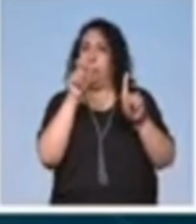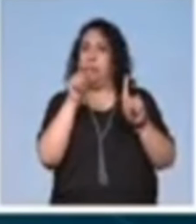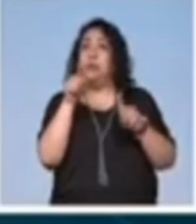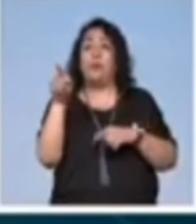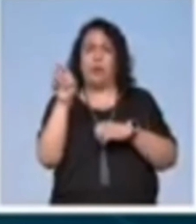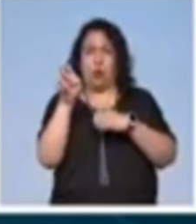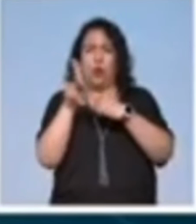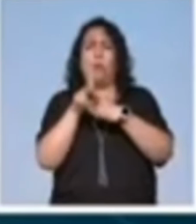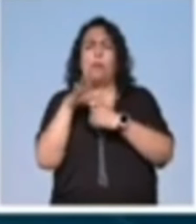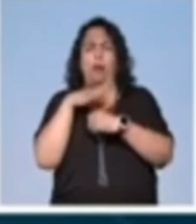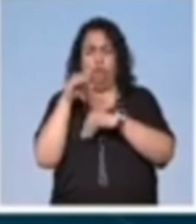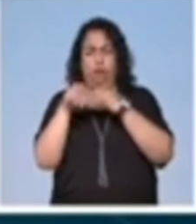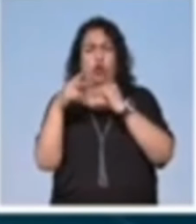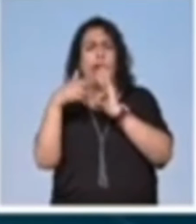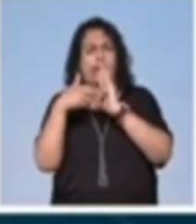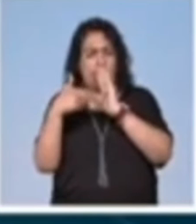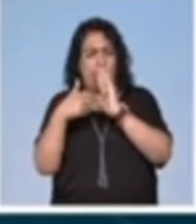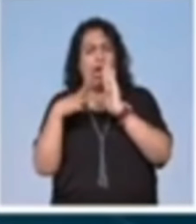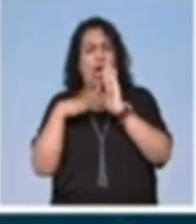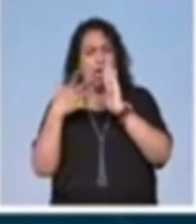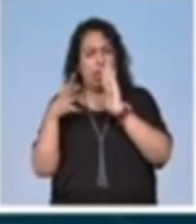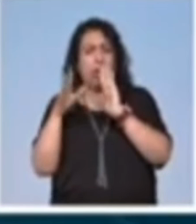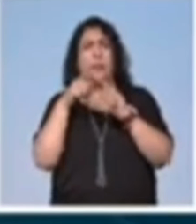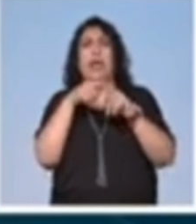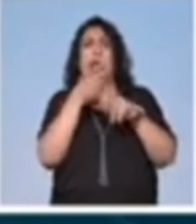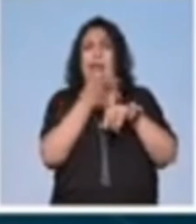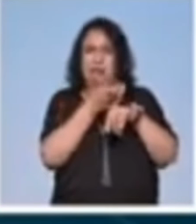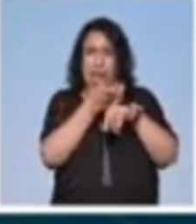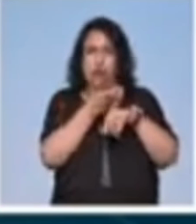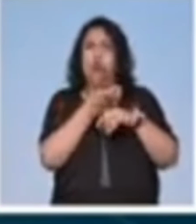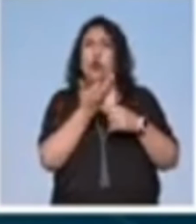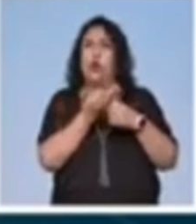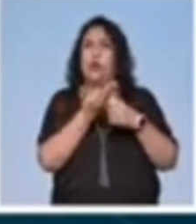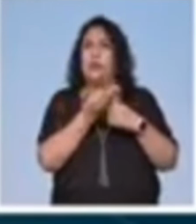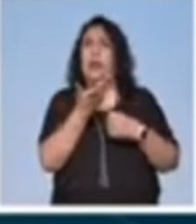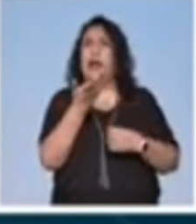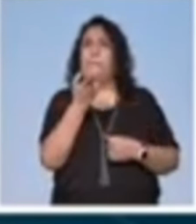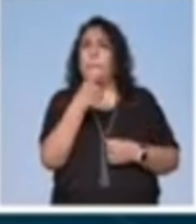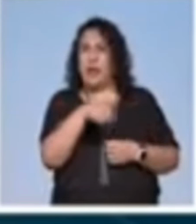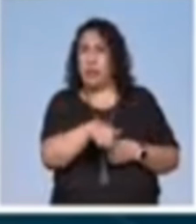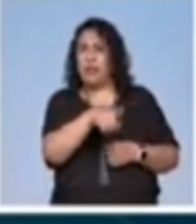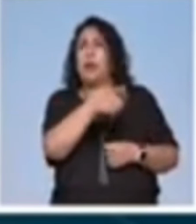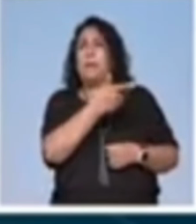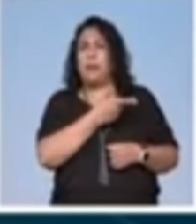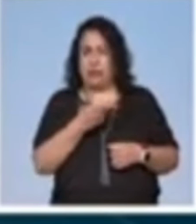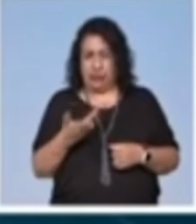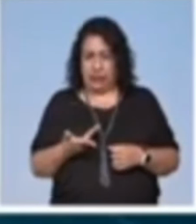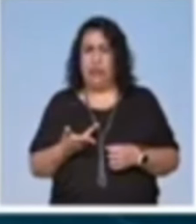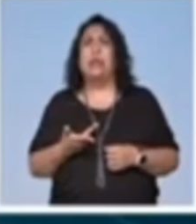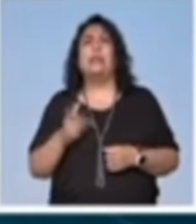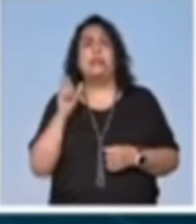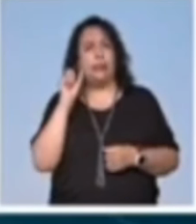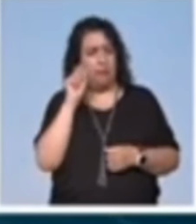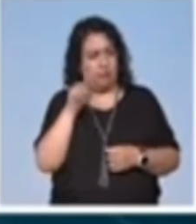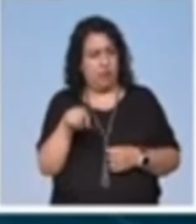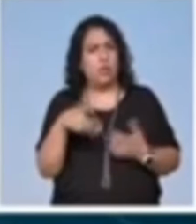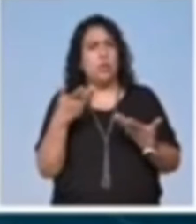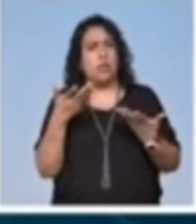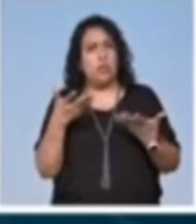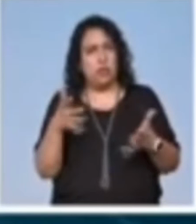bien desarrollado su reglamento. En Estados Unidos hay una orden ejecutiva también que ya